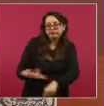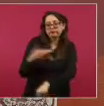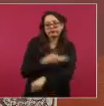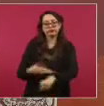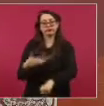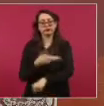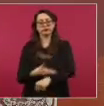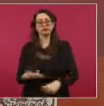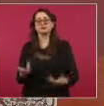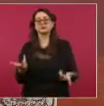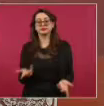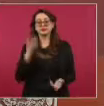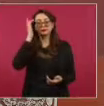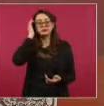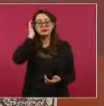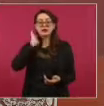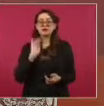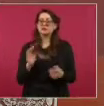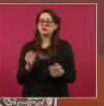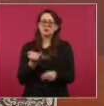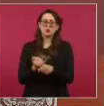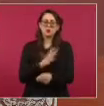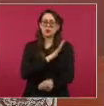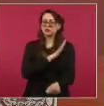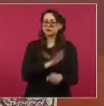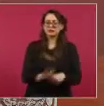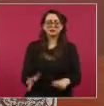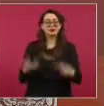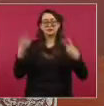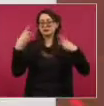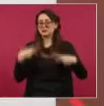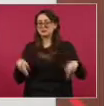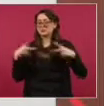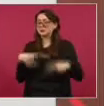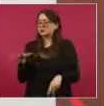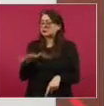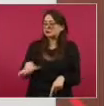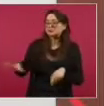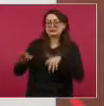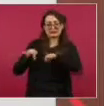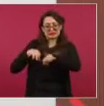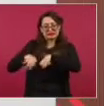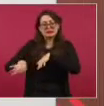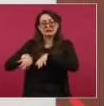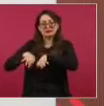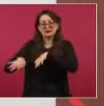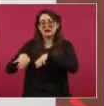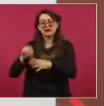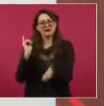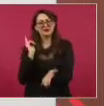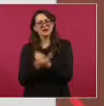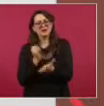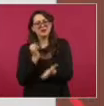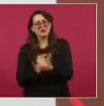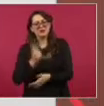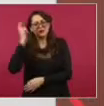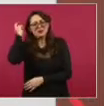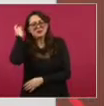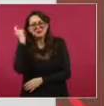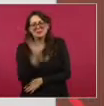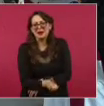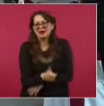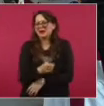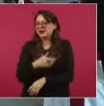puede ser que se ahogue a los asalariados castigando su participación y dedicación, pagando mayores impuestos por trabajar más y